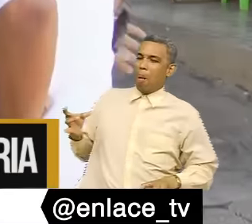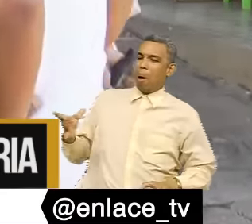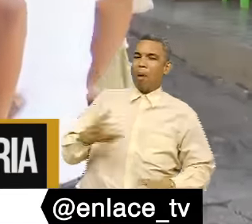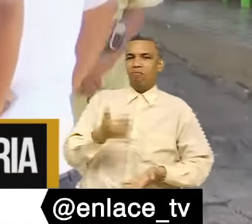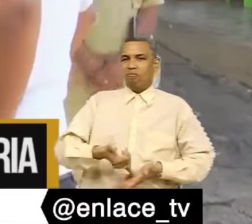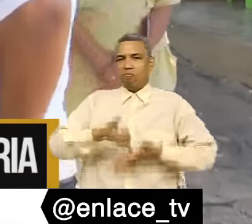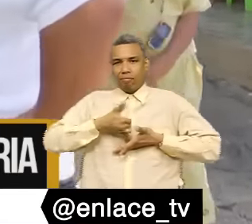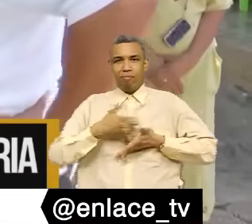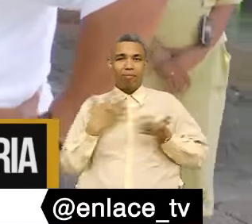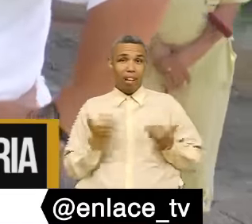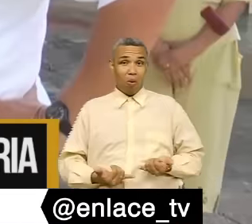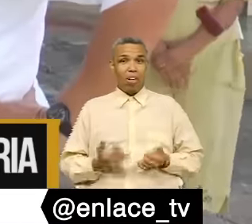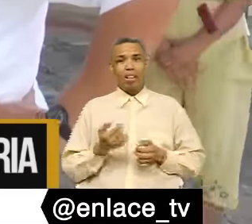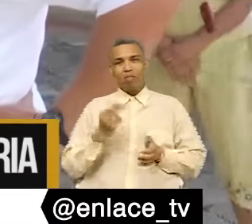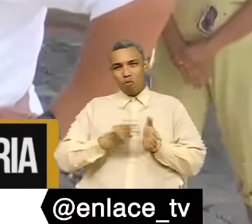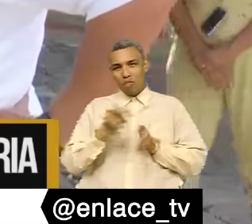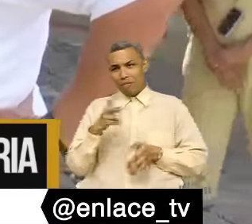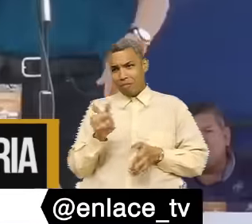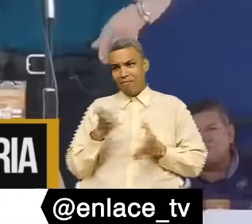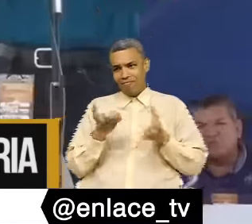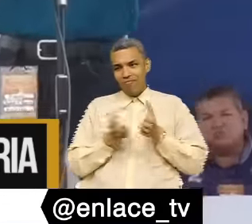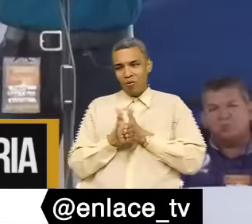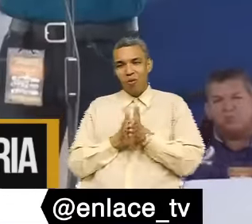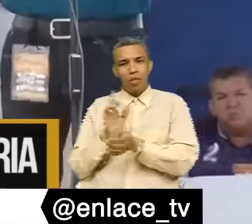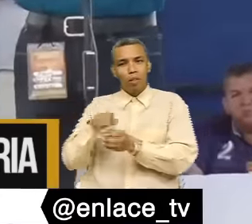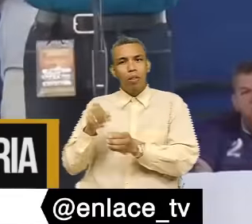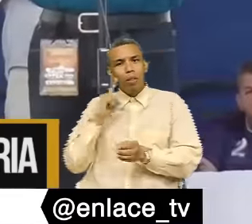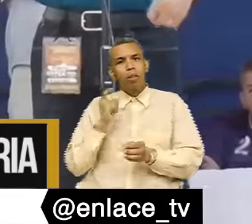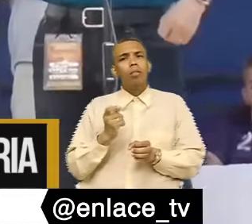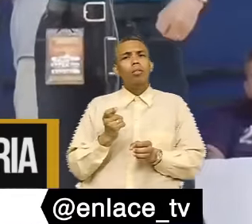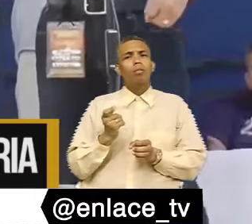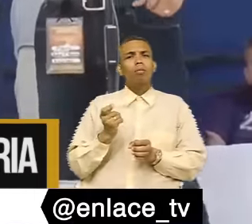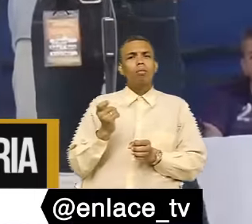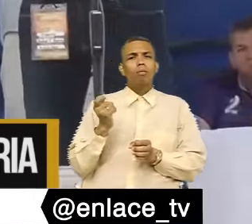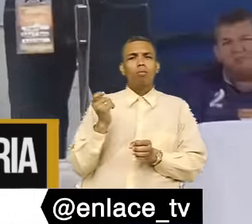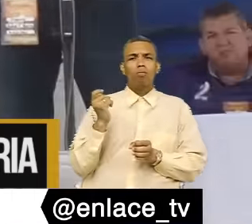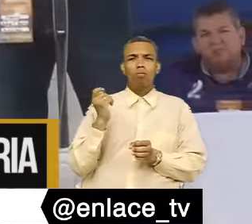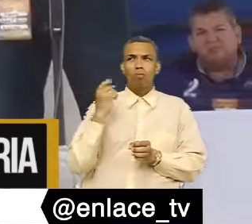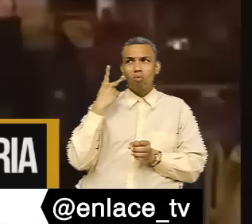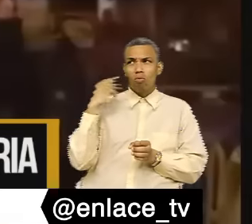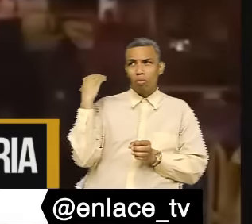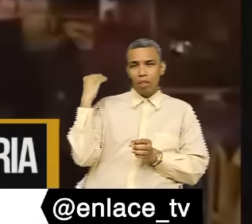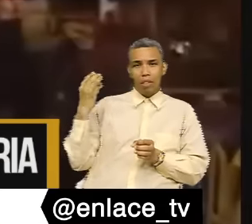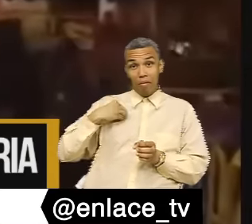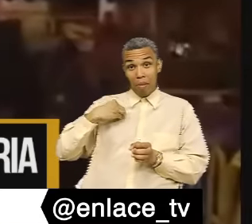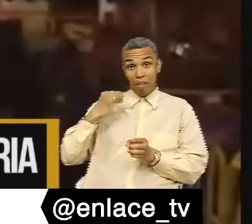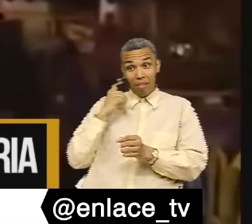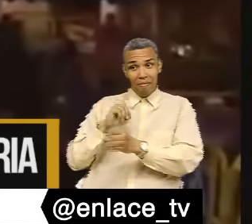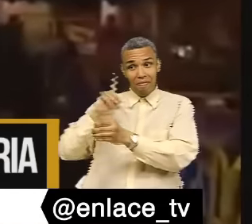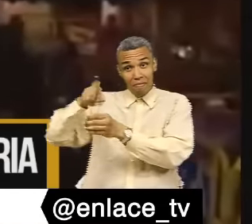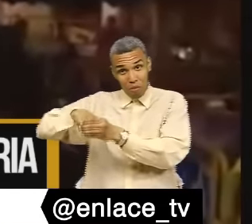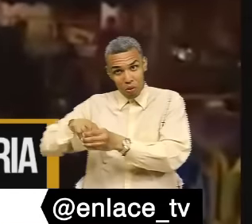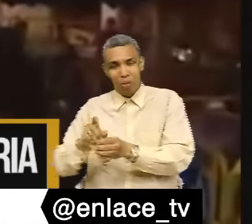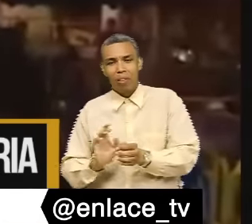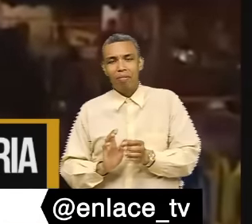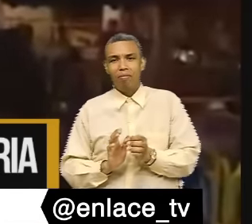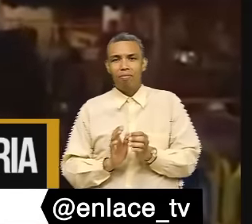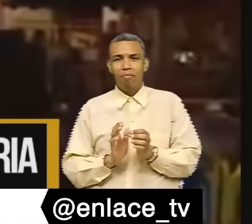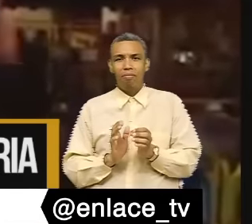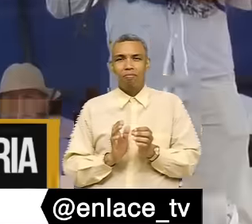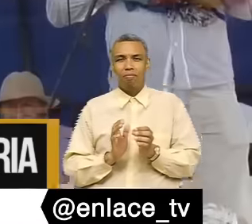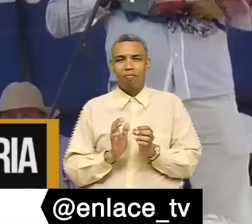los próximos días, Barro recibirá oficialmente la invitación de la Fundación Festival de la Leyenda Vallenata, que además le hará llegar una estatuilla como réplica del trofeo